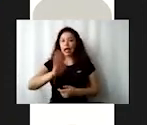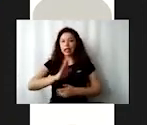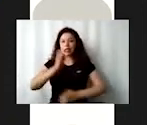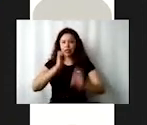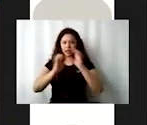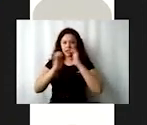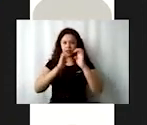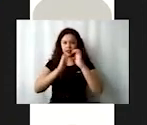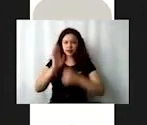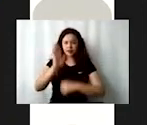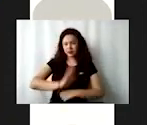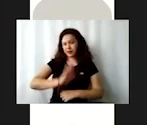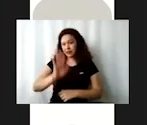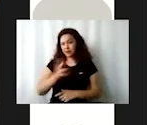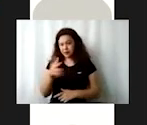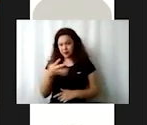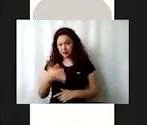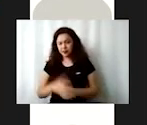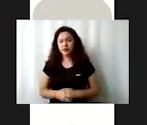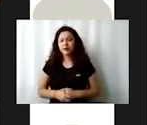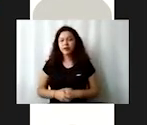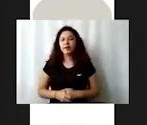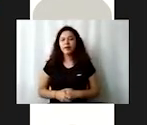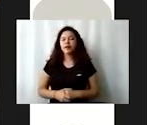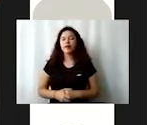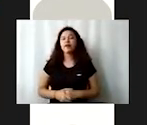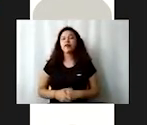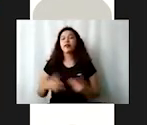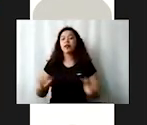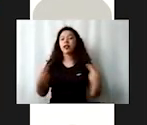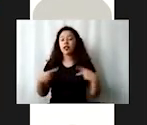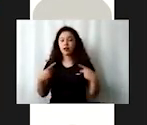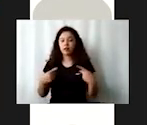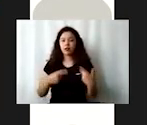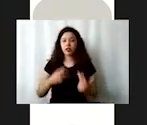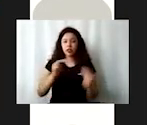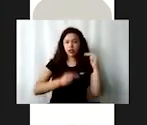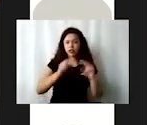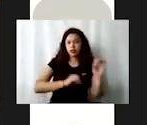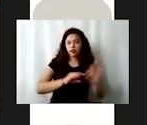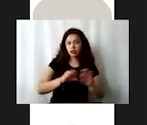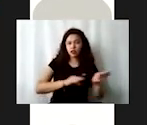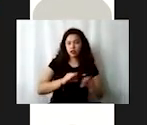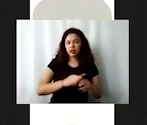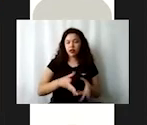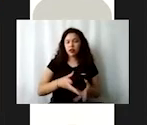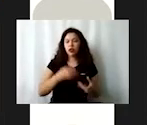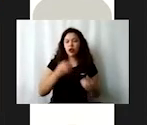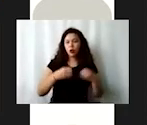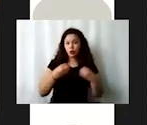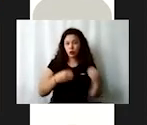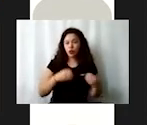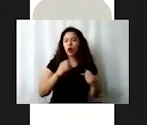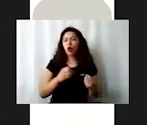pero lo contesta el ocupante del puesto, su gerente o los dos en